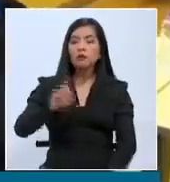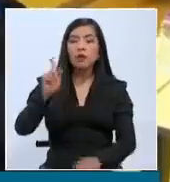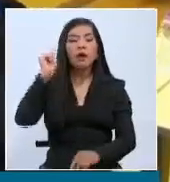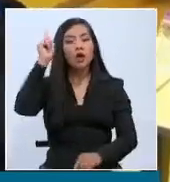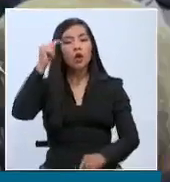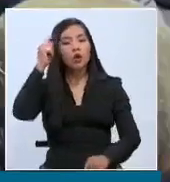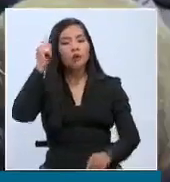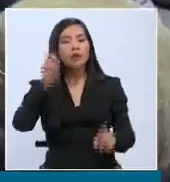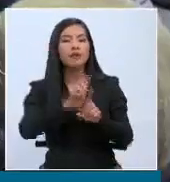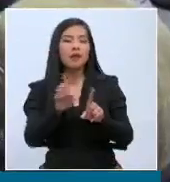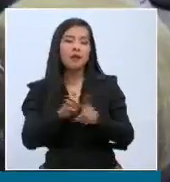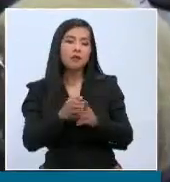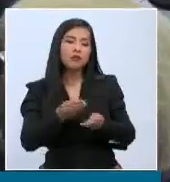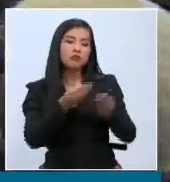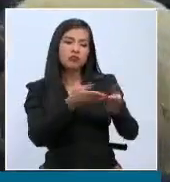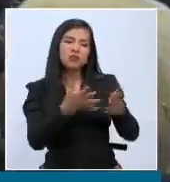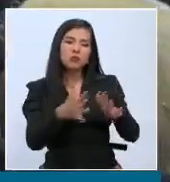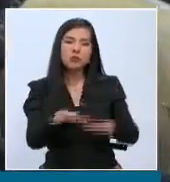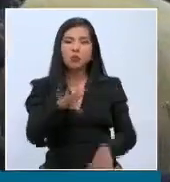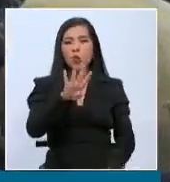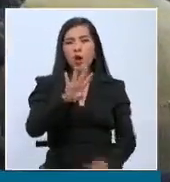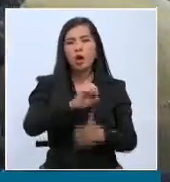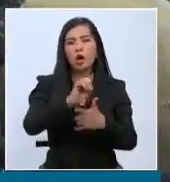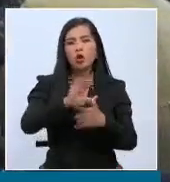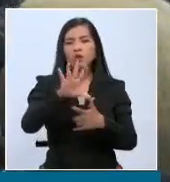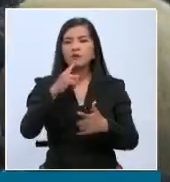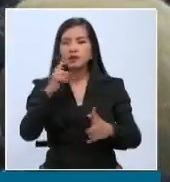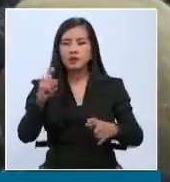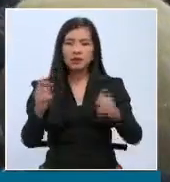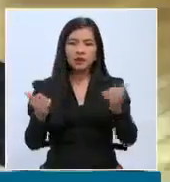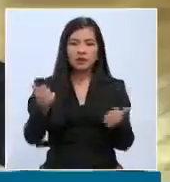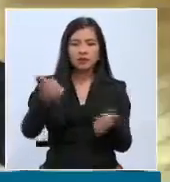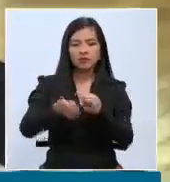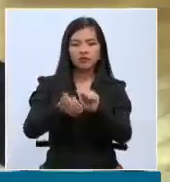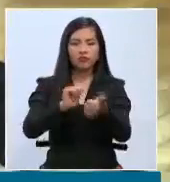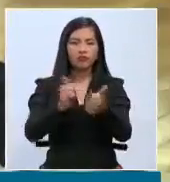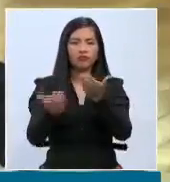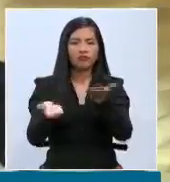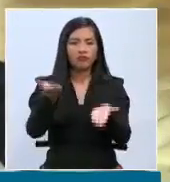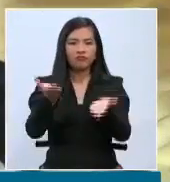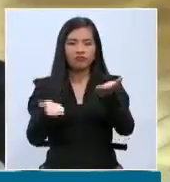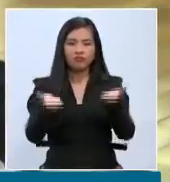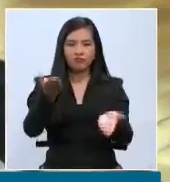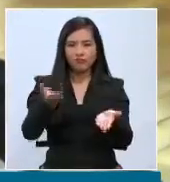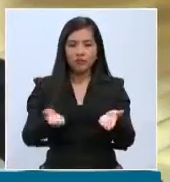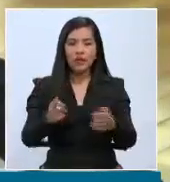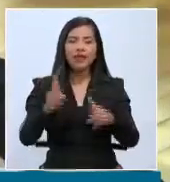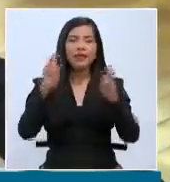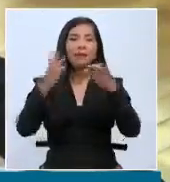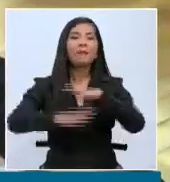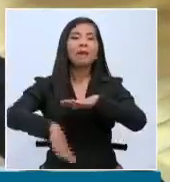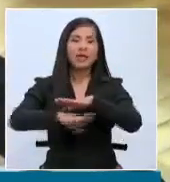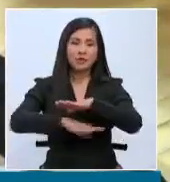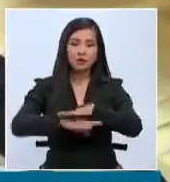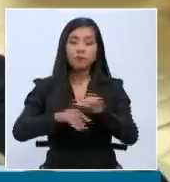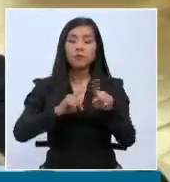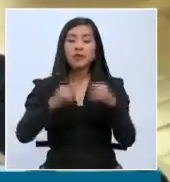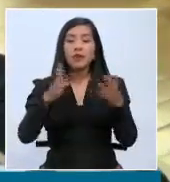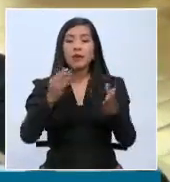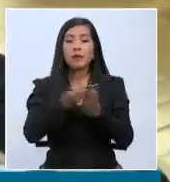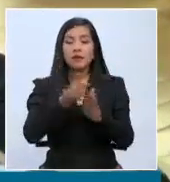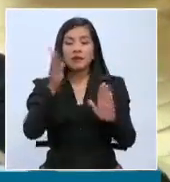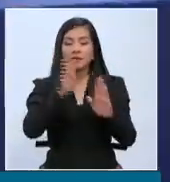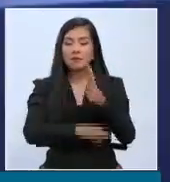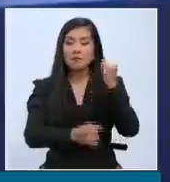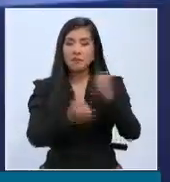han estado alrededor del 4 y el 5% en el básico. Y en lo que corresponde al mínimo